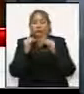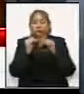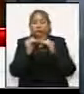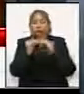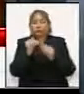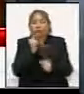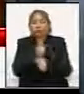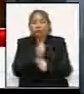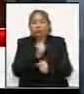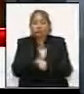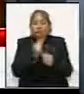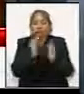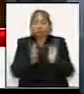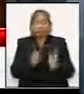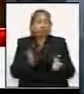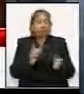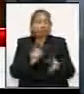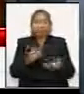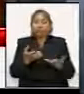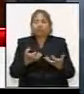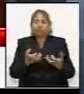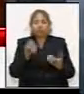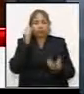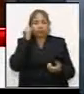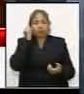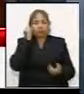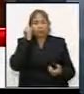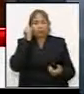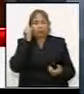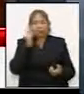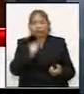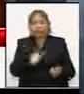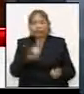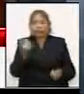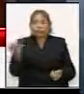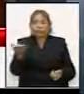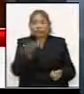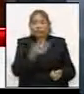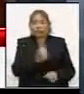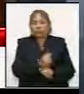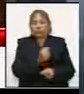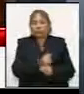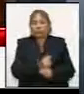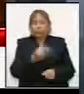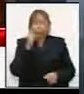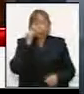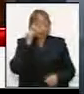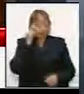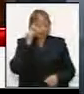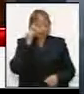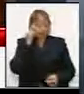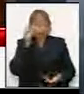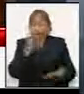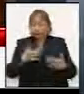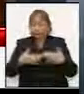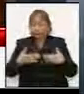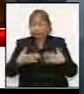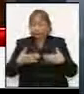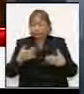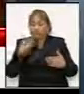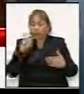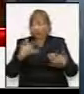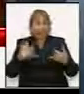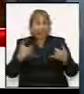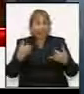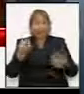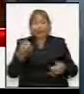de trabajo, no siquiera son entendidos como los demás trabajadores. Por eso me alegra cuando veo